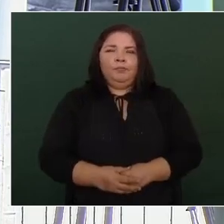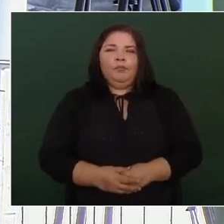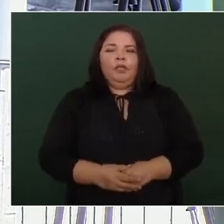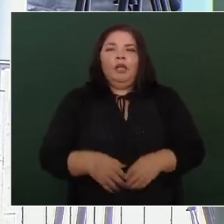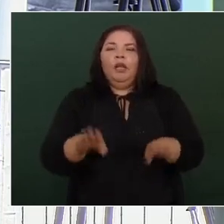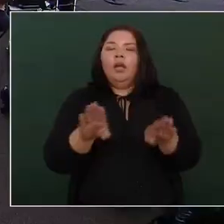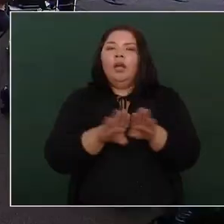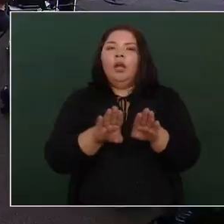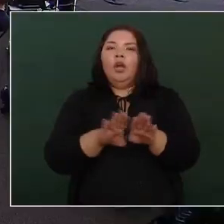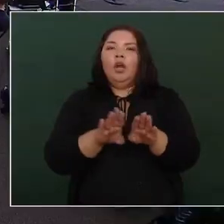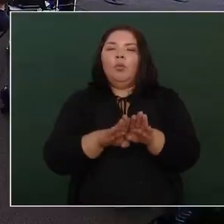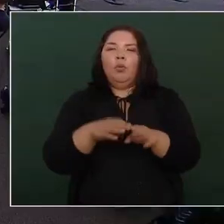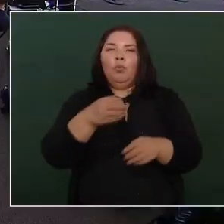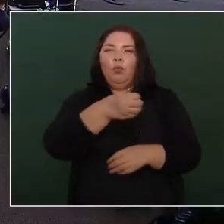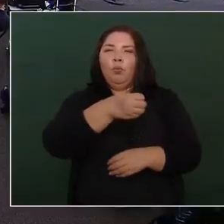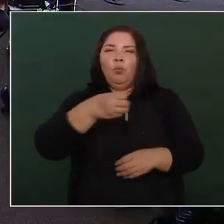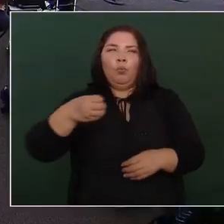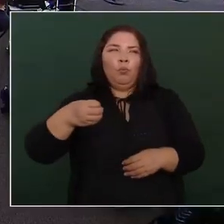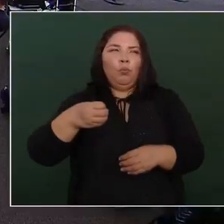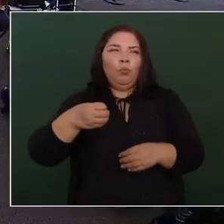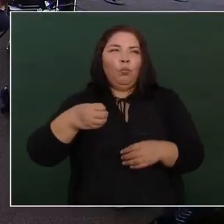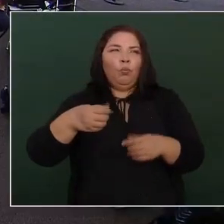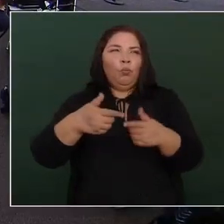¿Cómo se llama la organización?